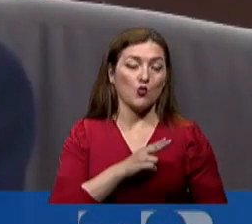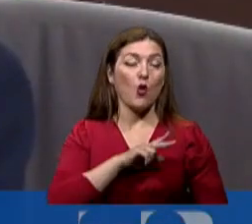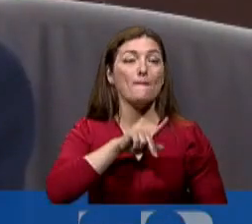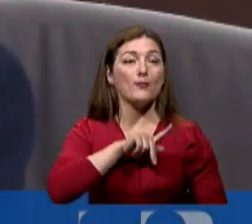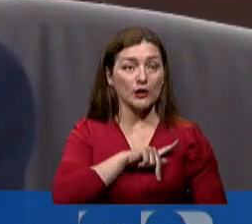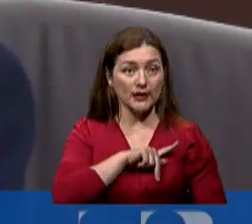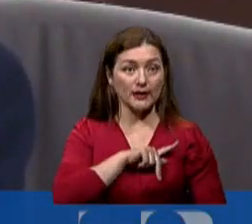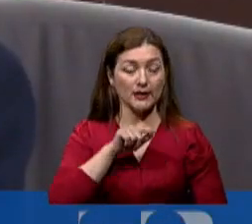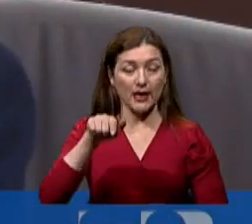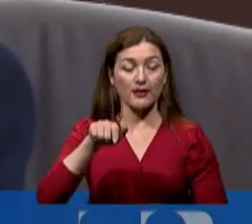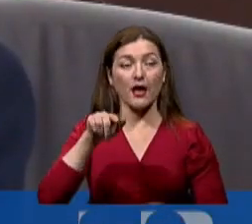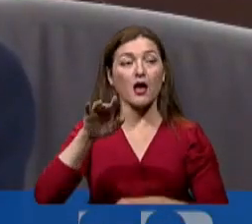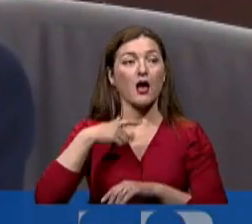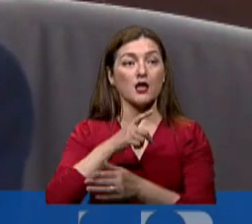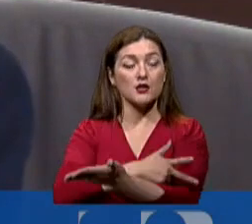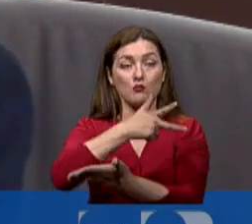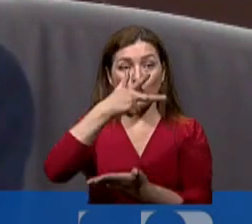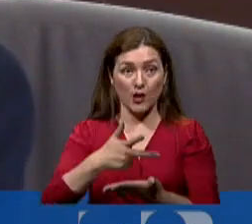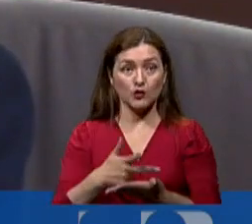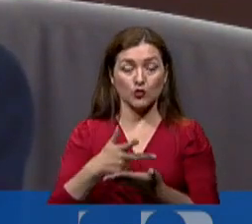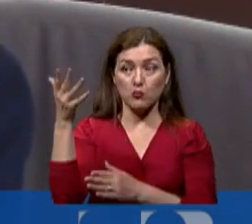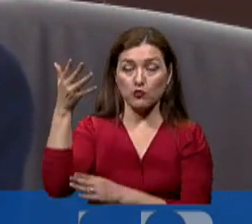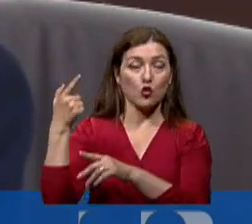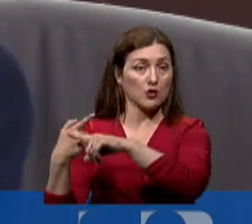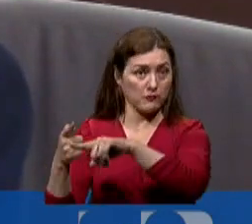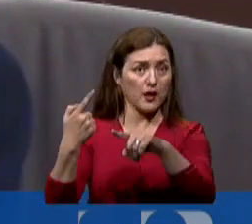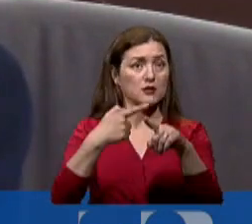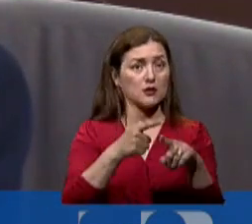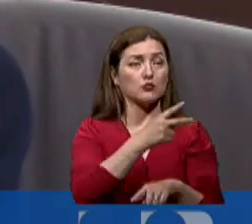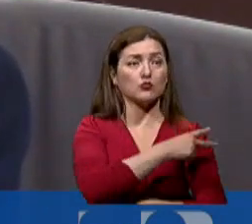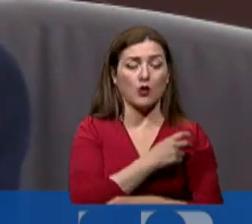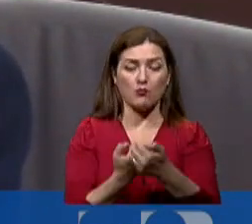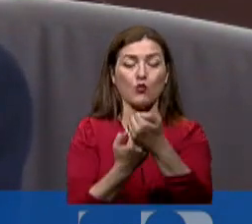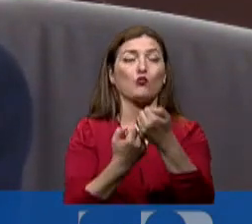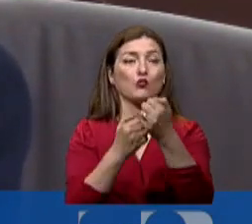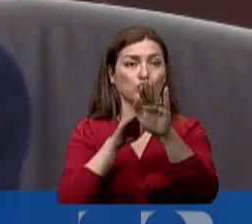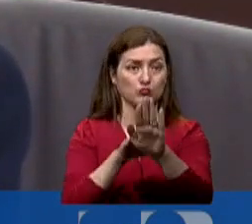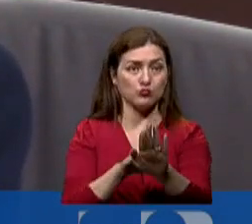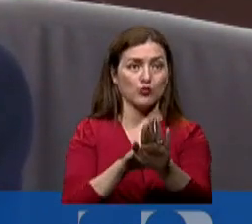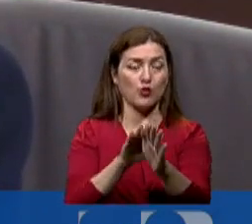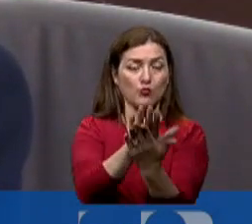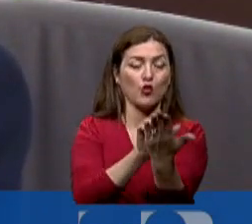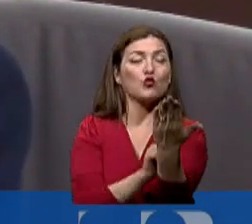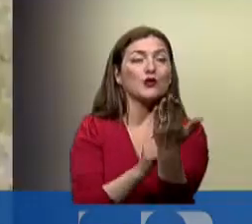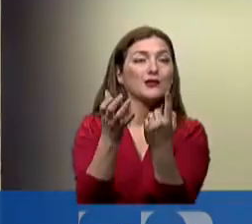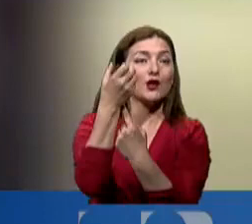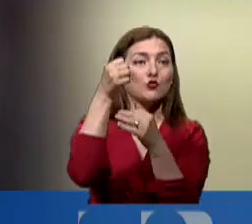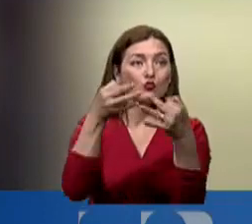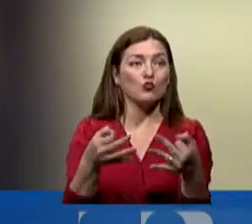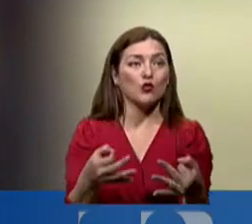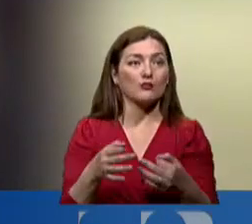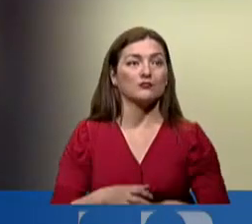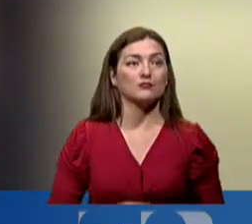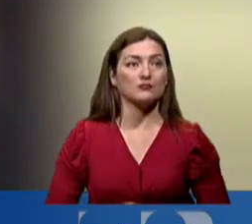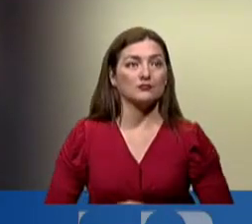de sus docentes, de las diferentes entidades de nuestra institución, apoyarle para que ese proyecto pueda hacerse una realidad. Es así